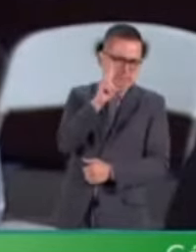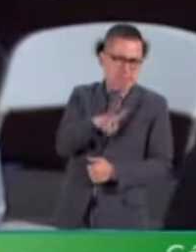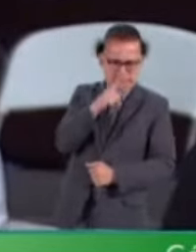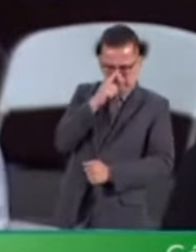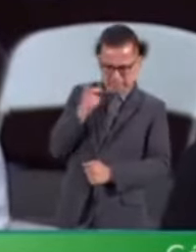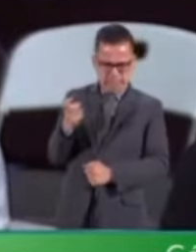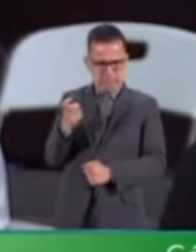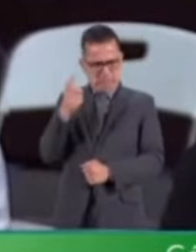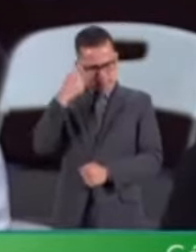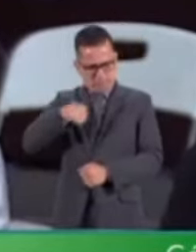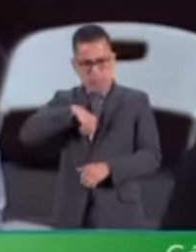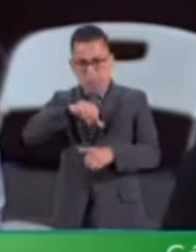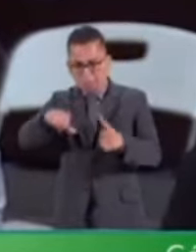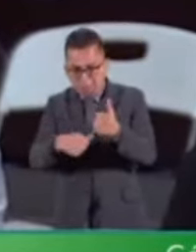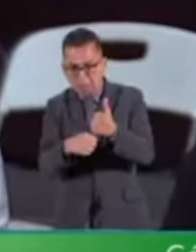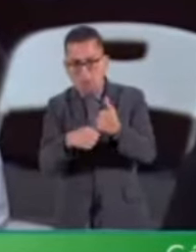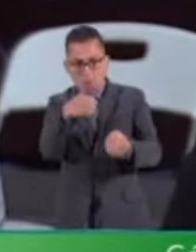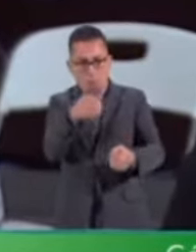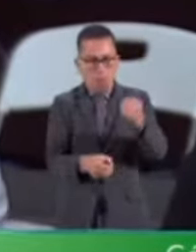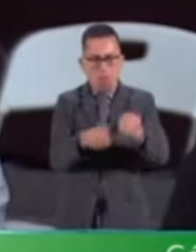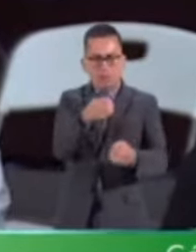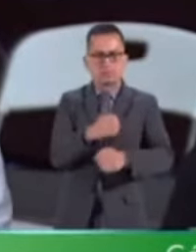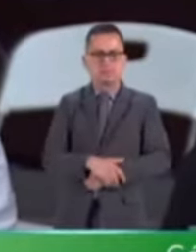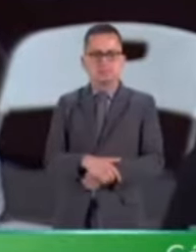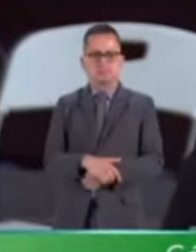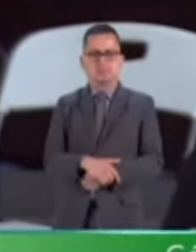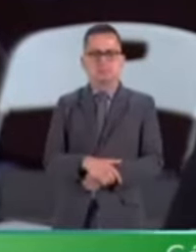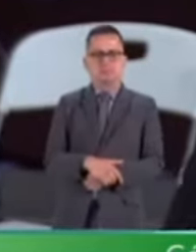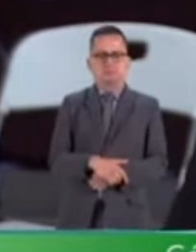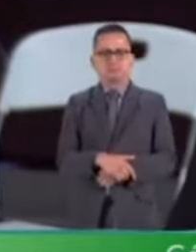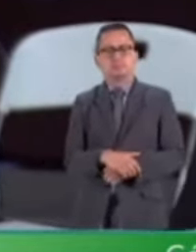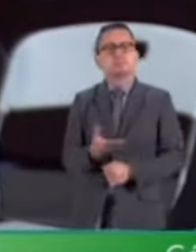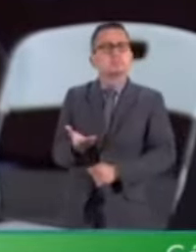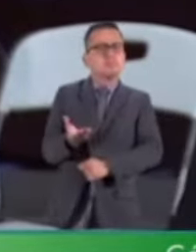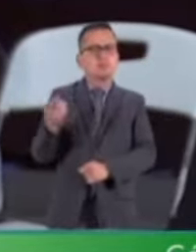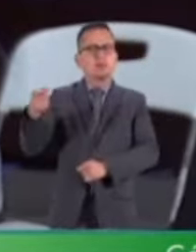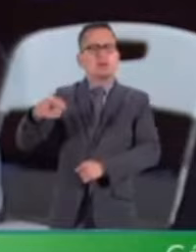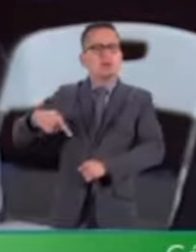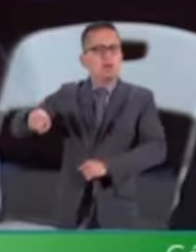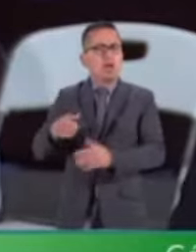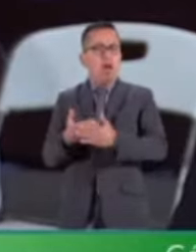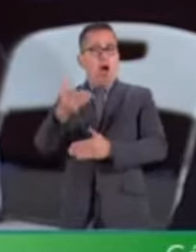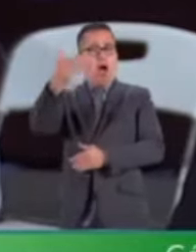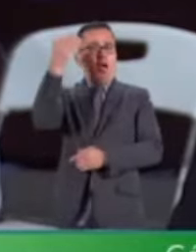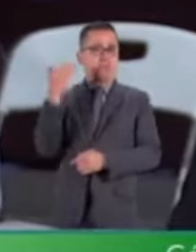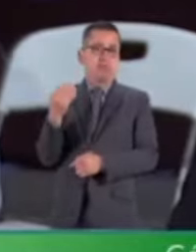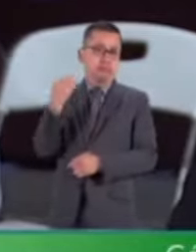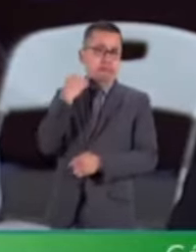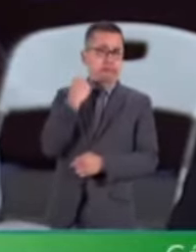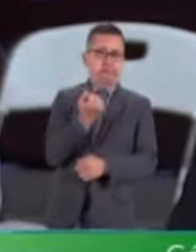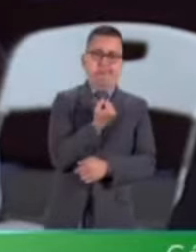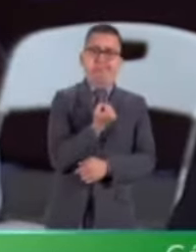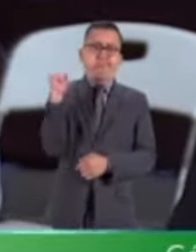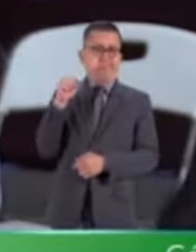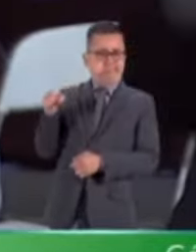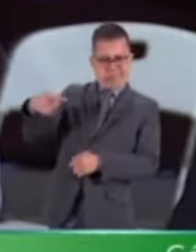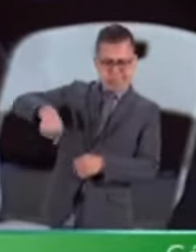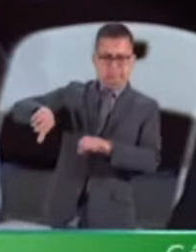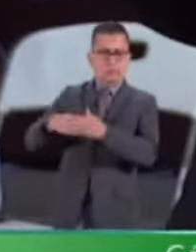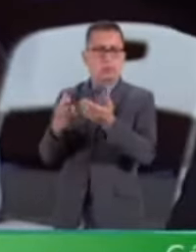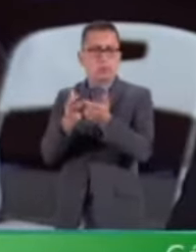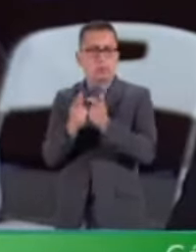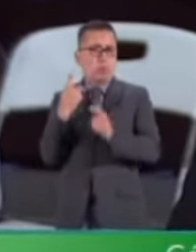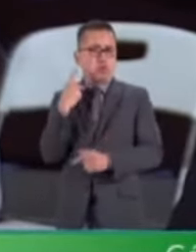un juez o a una jueza. ¿Dónde están aquellos juristas impecables de la derecha